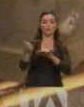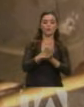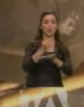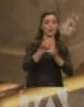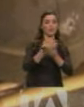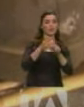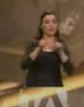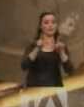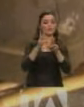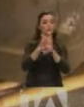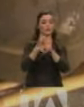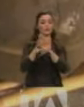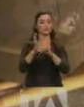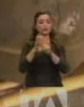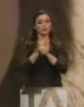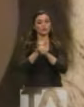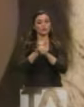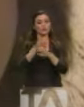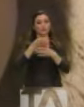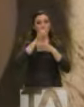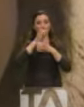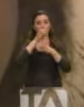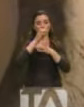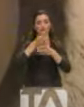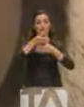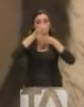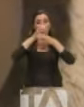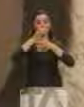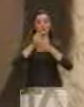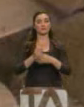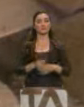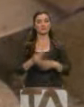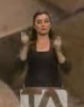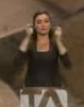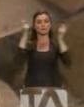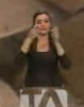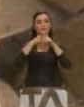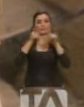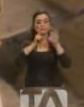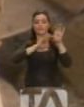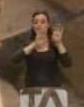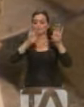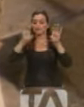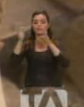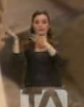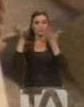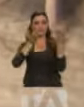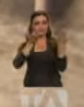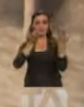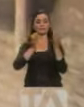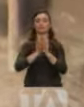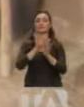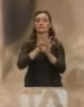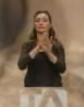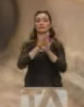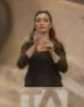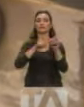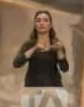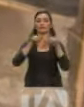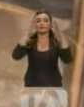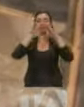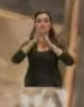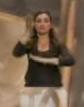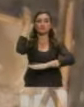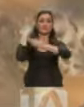huajango o también hacer la chicha de jora, así para las grandes fiestas. El Museo Etnográfico de Cera funciona en una de las